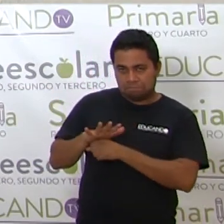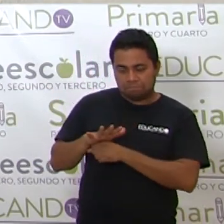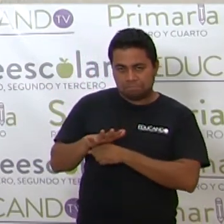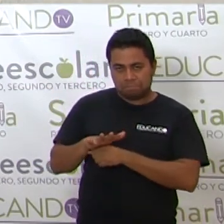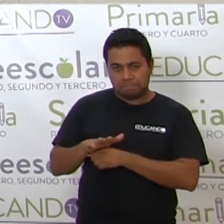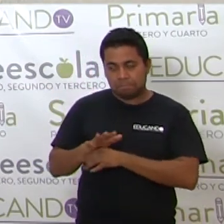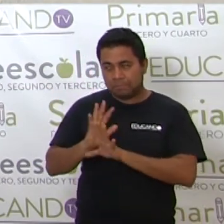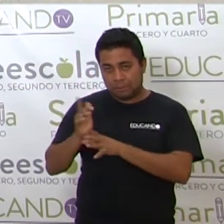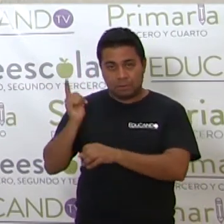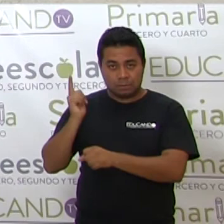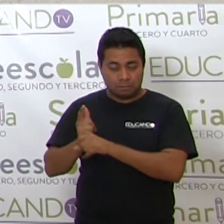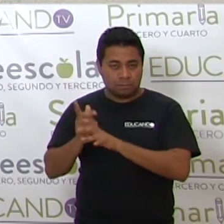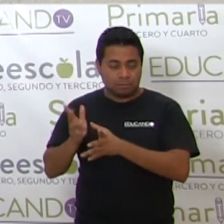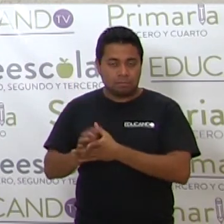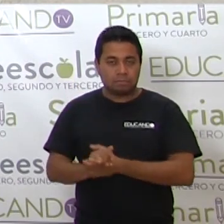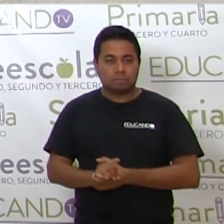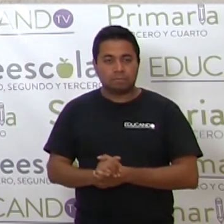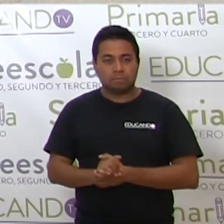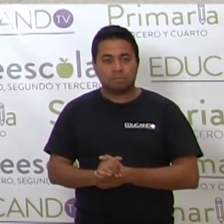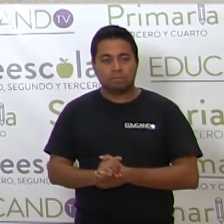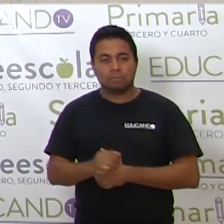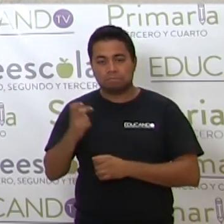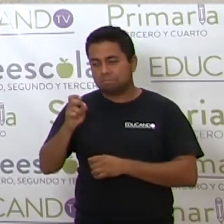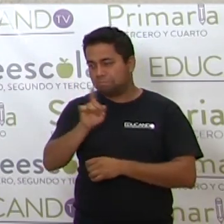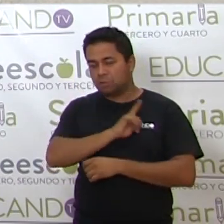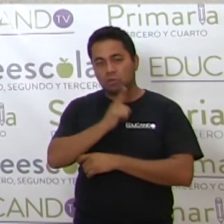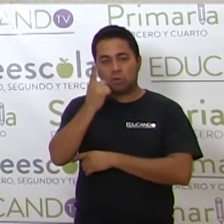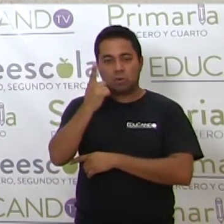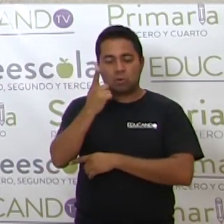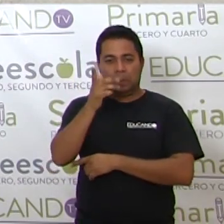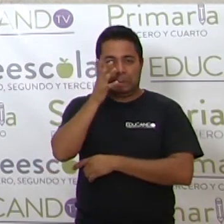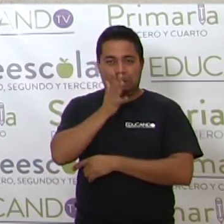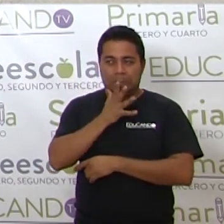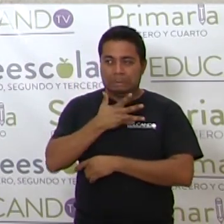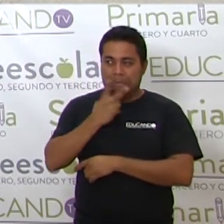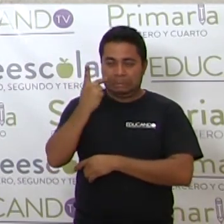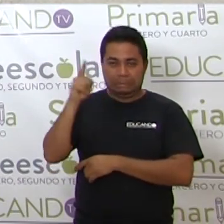ya le encontraron vive está nada más tenemos una